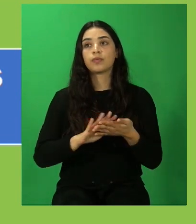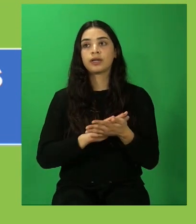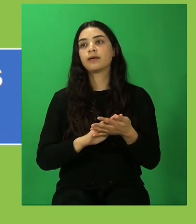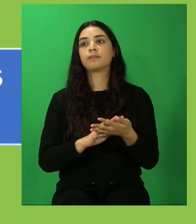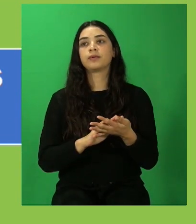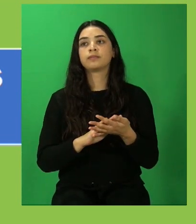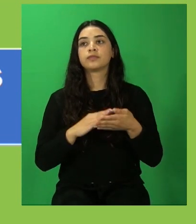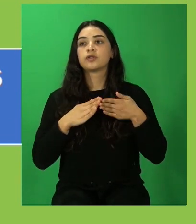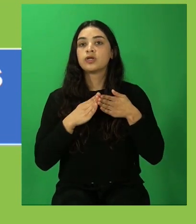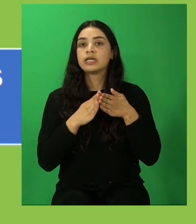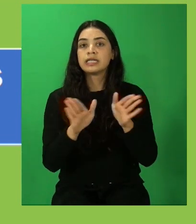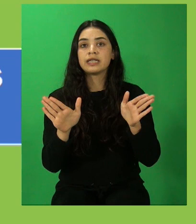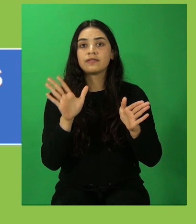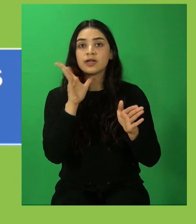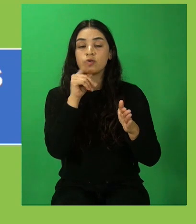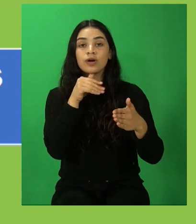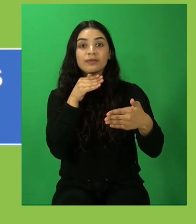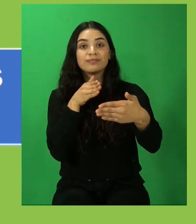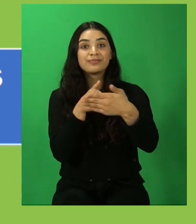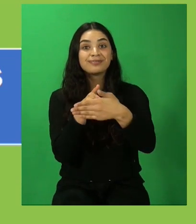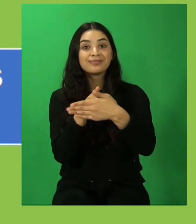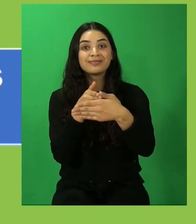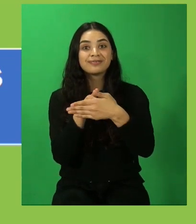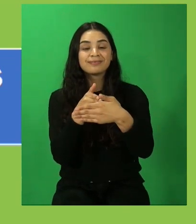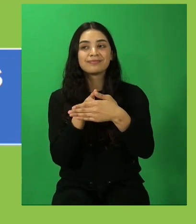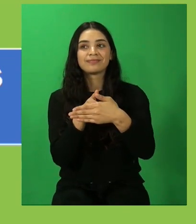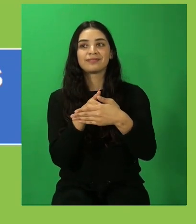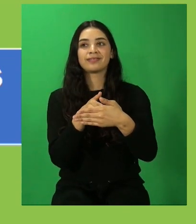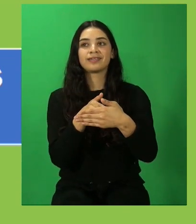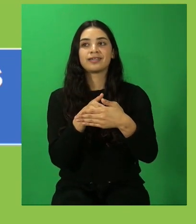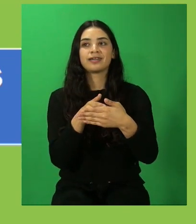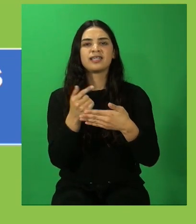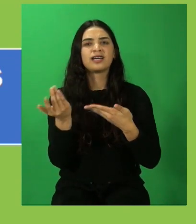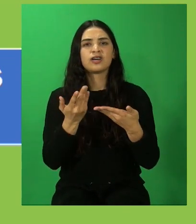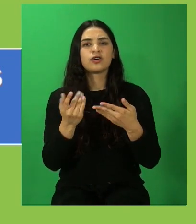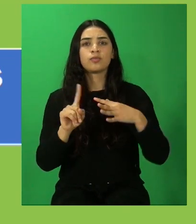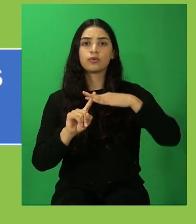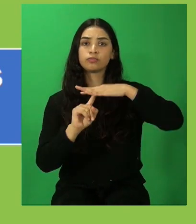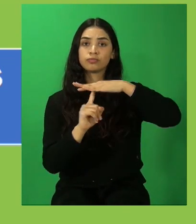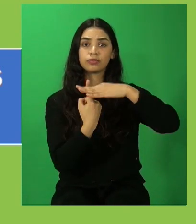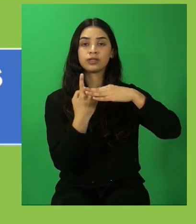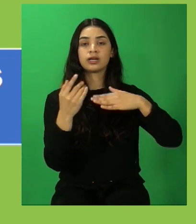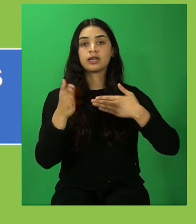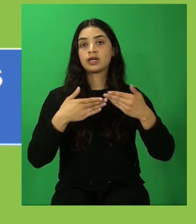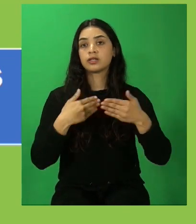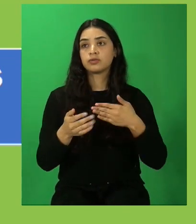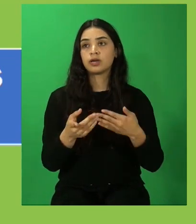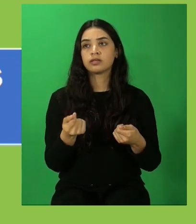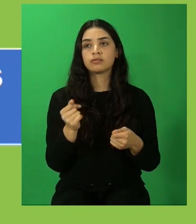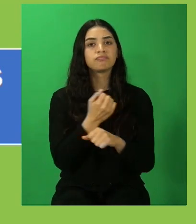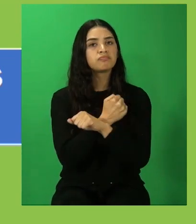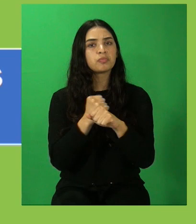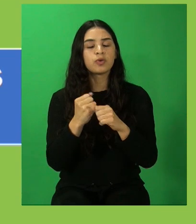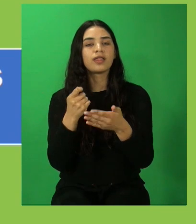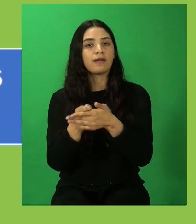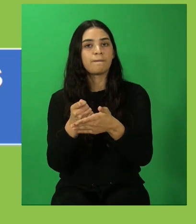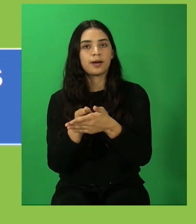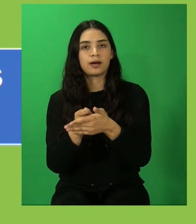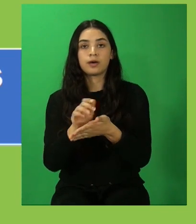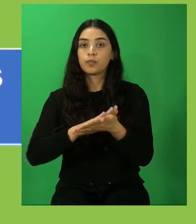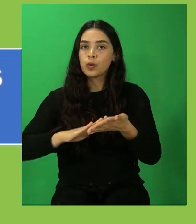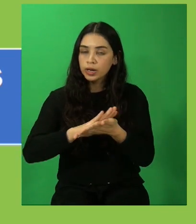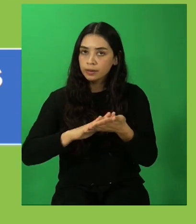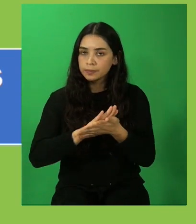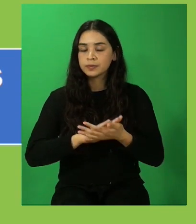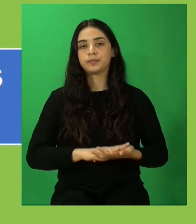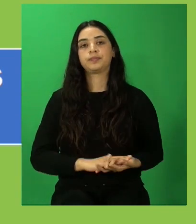Son libres e ilimitados. Provienen de la naturaleza y no se paga por ellos. Vamos a dar dos